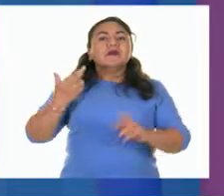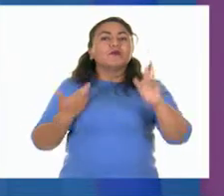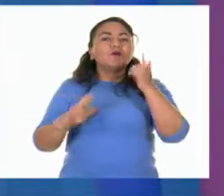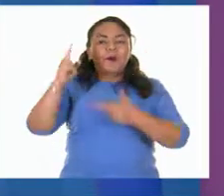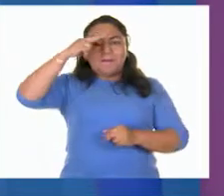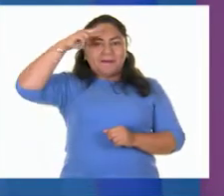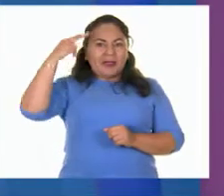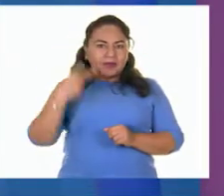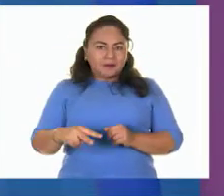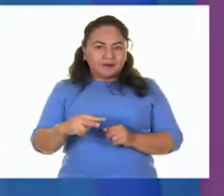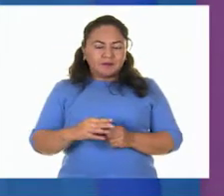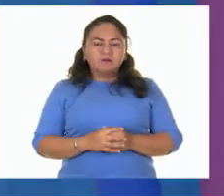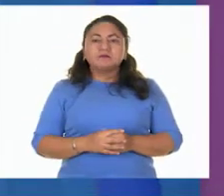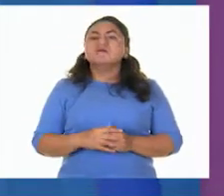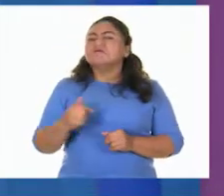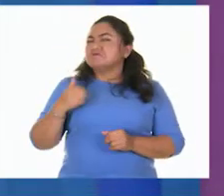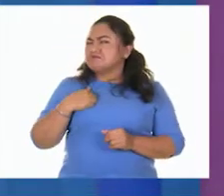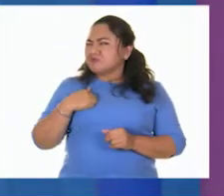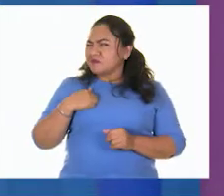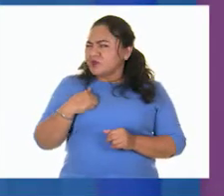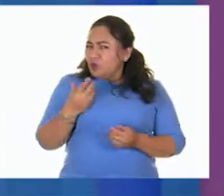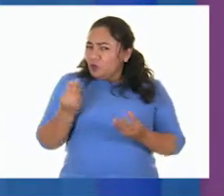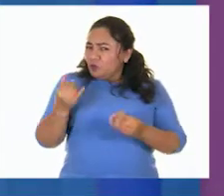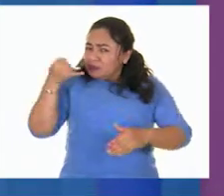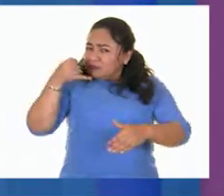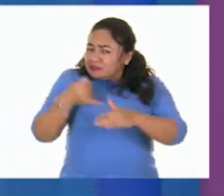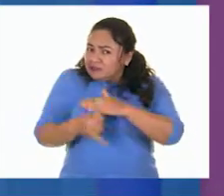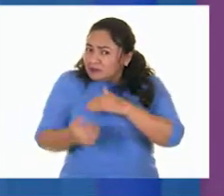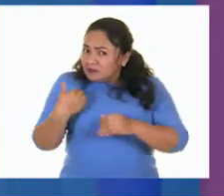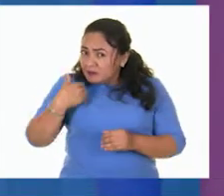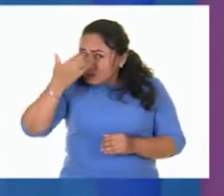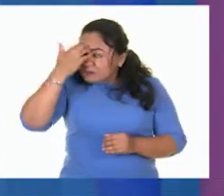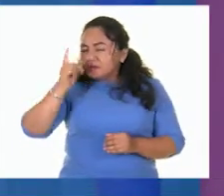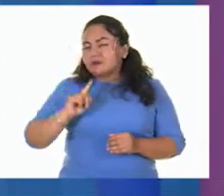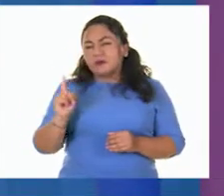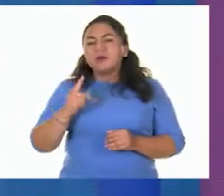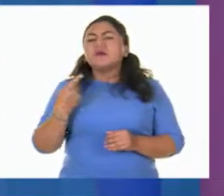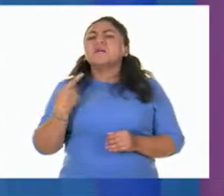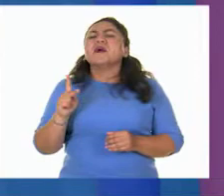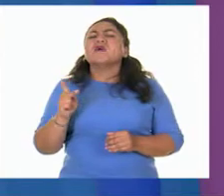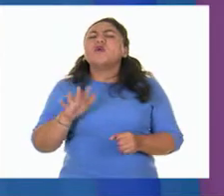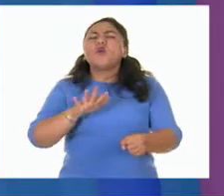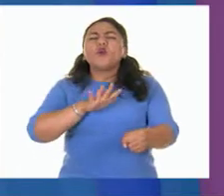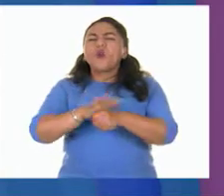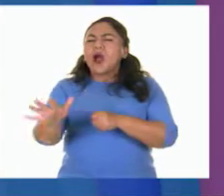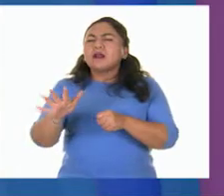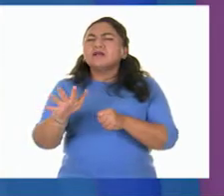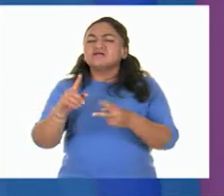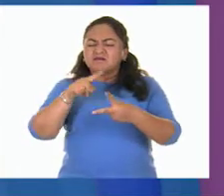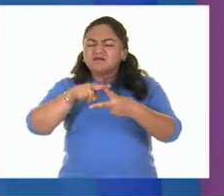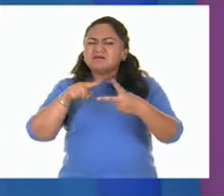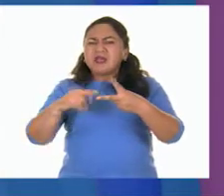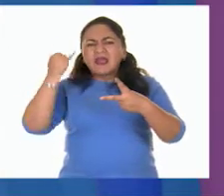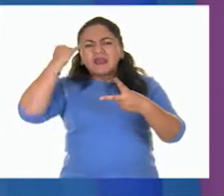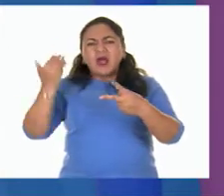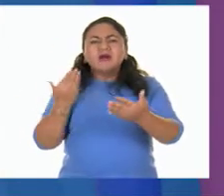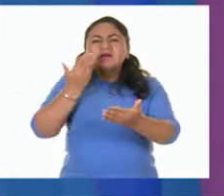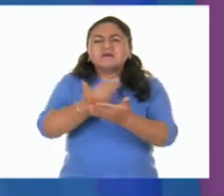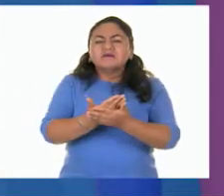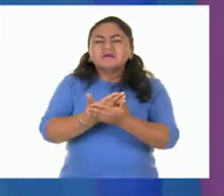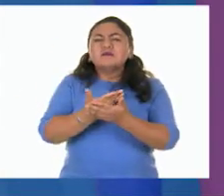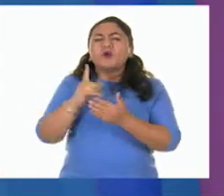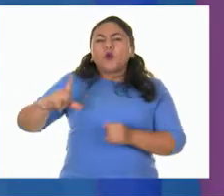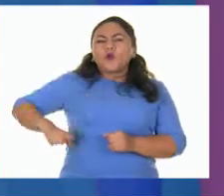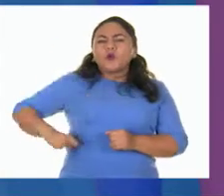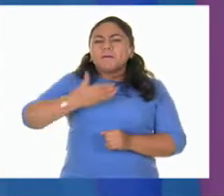La verdad, yo no conozco tanto de esta época, maestra. ¿Cuáles son estas dos iniciativas del gobierno de